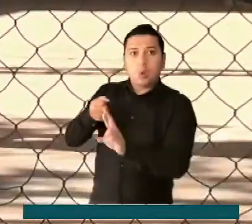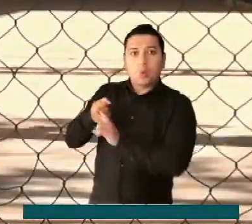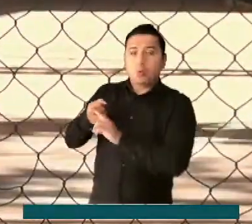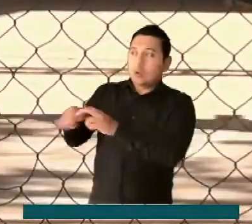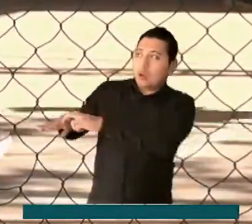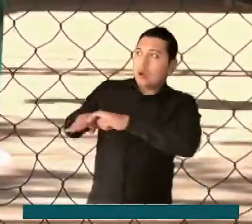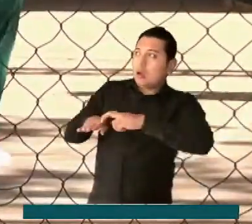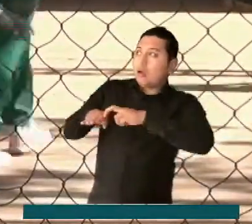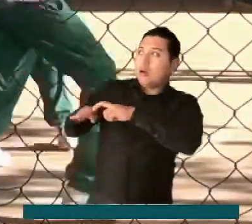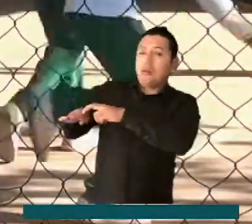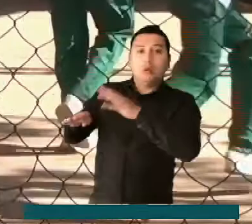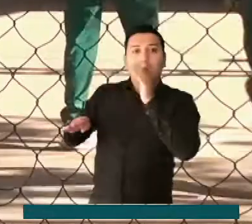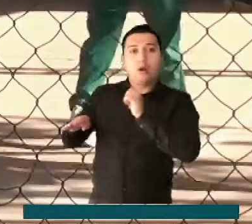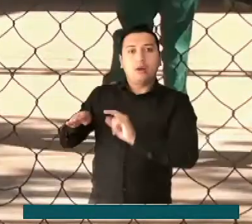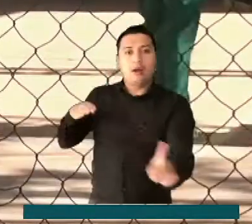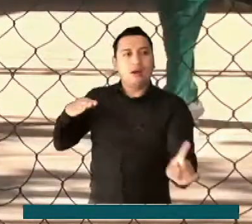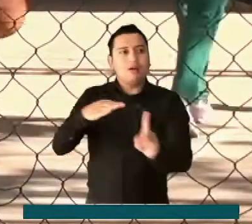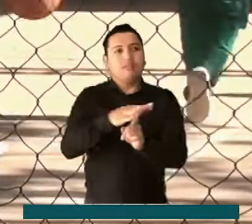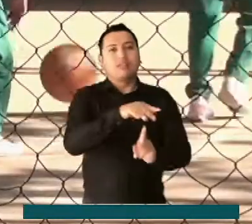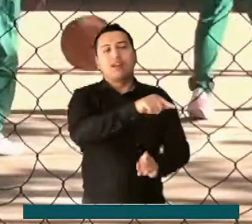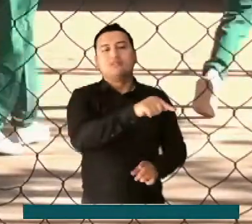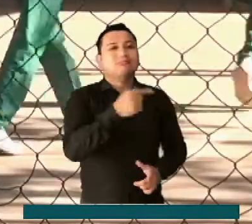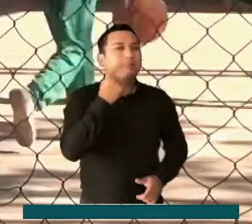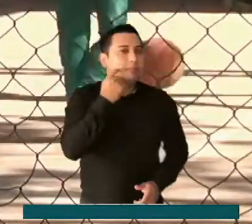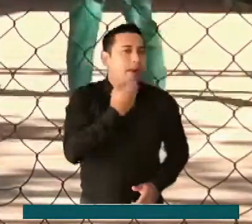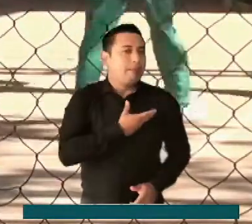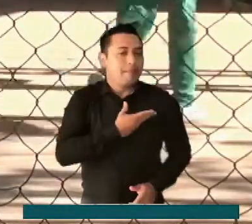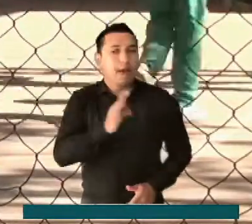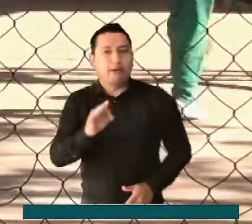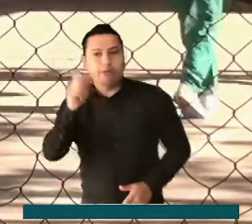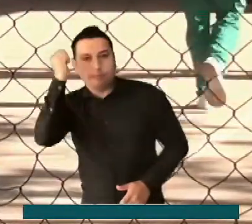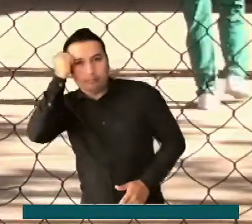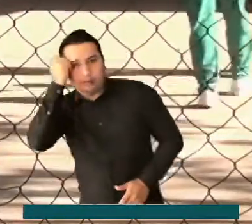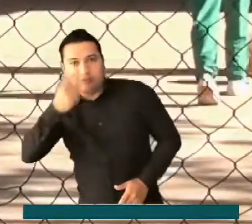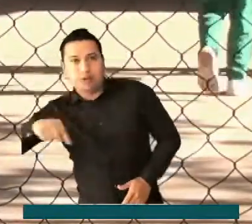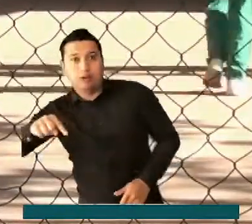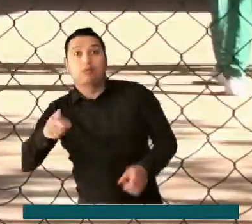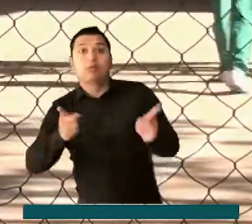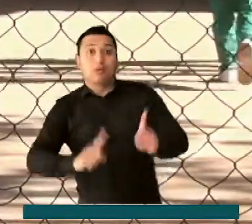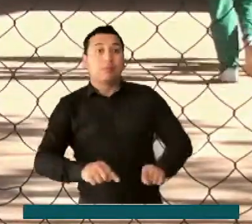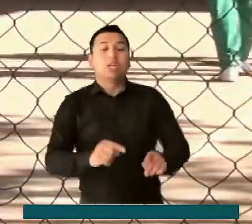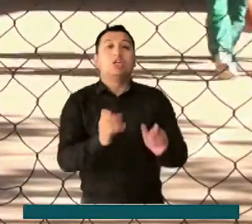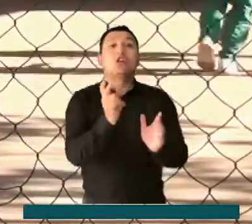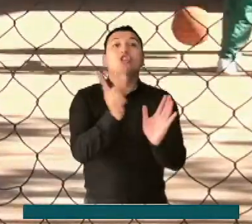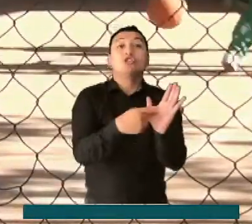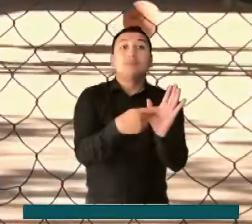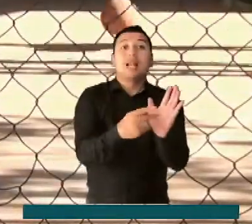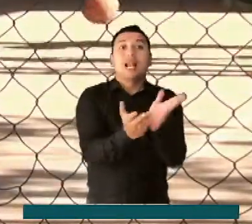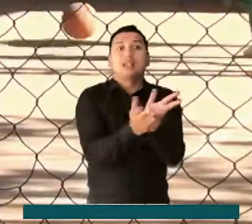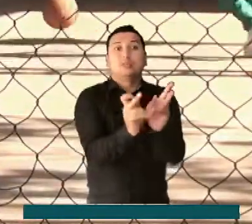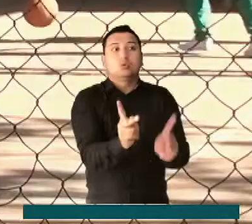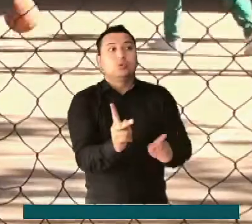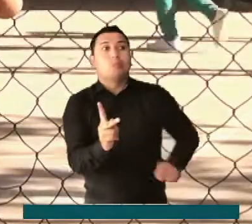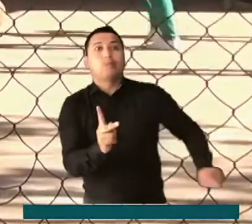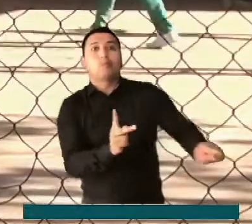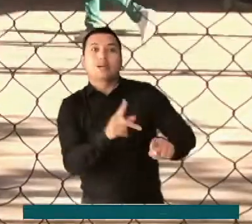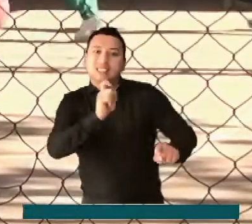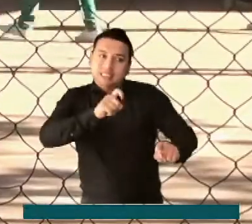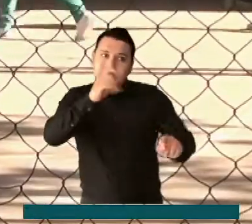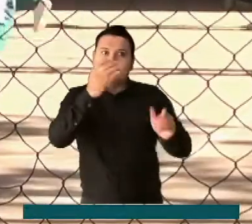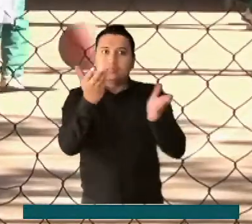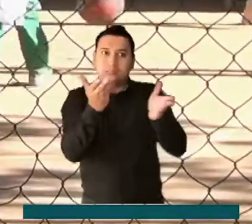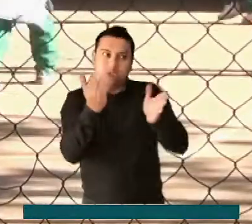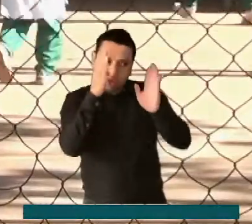escolar, afectando a padres de familia, profesores y a más de 2.000 alumnos que necesitan de este servicio, ya que en diferentes zonas